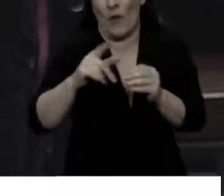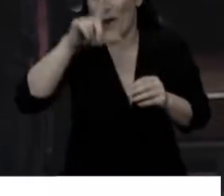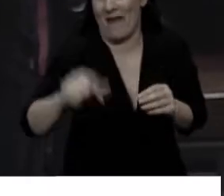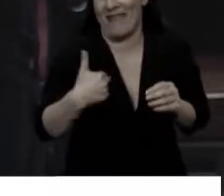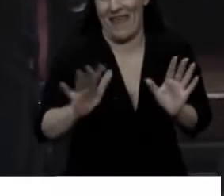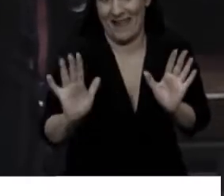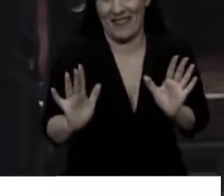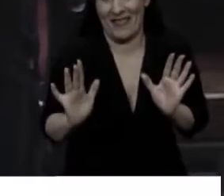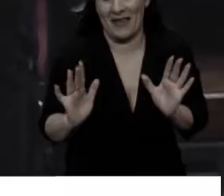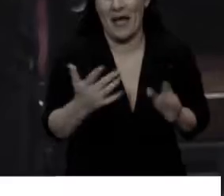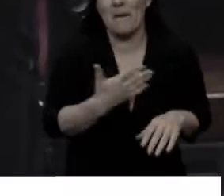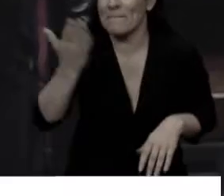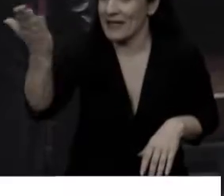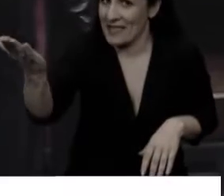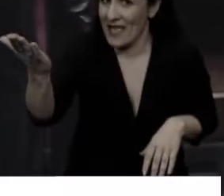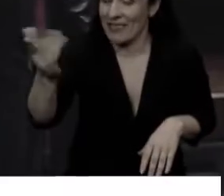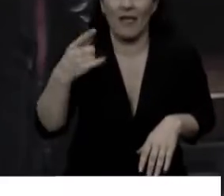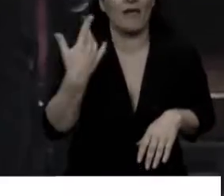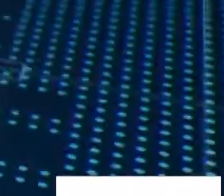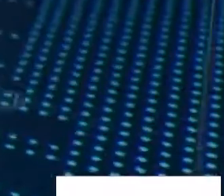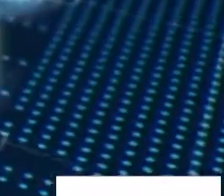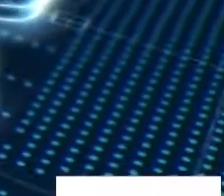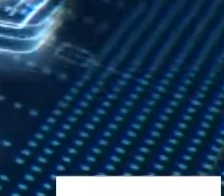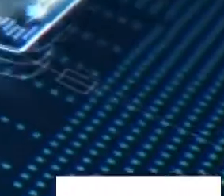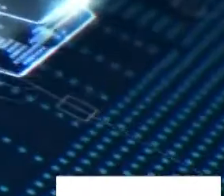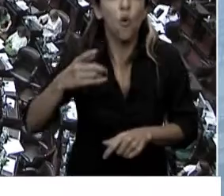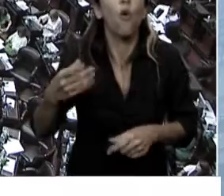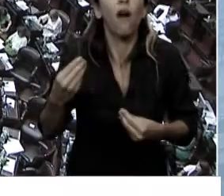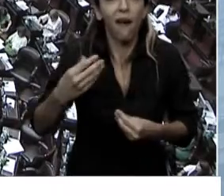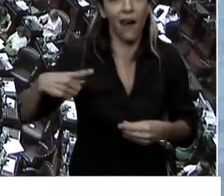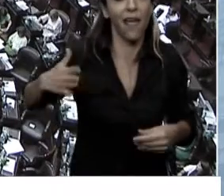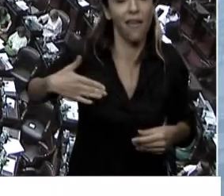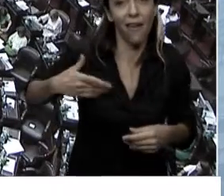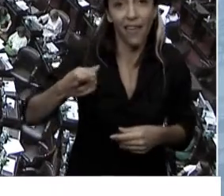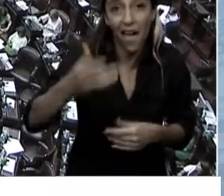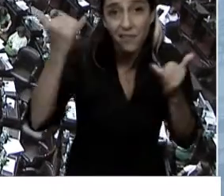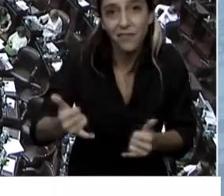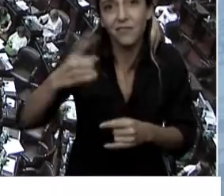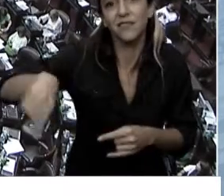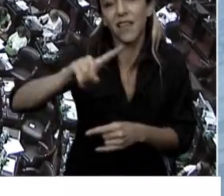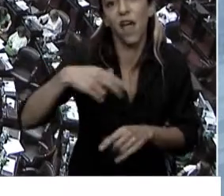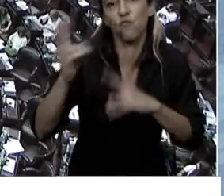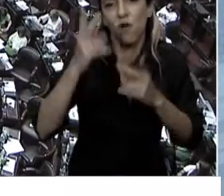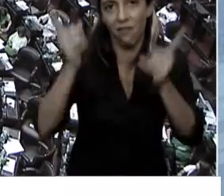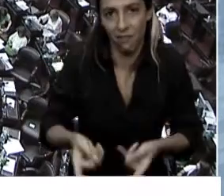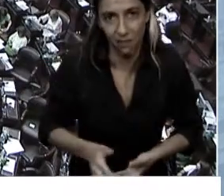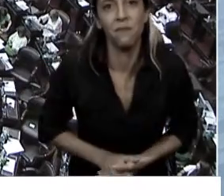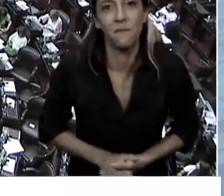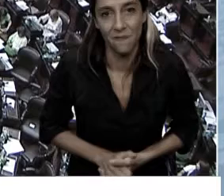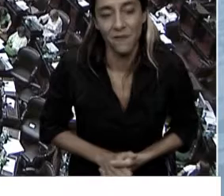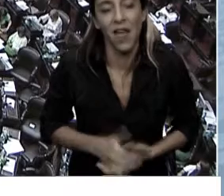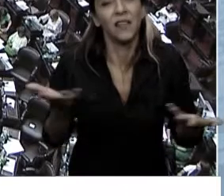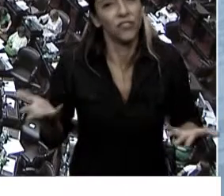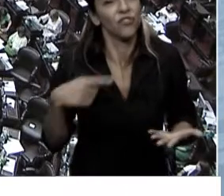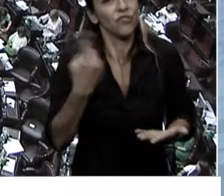nuestro país. Presidente, que sea ley. En el seno materno no se gesta